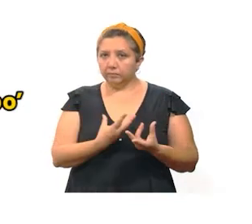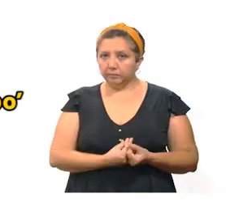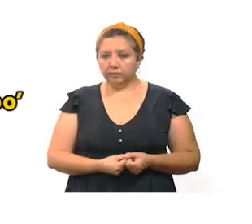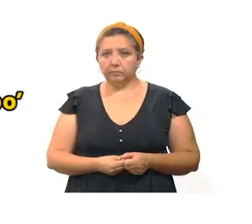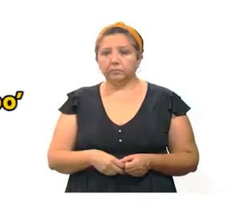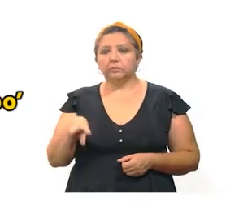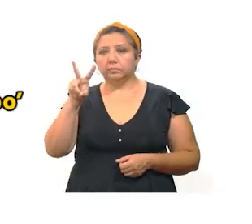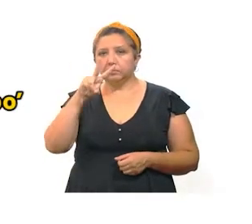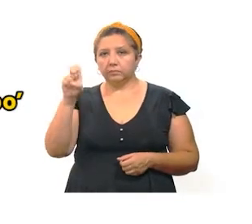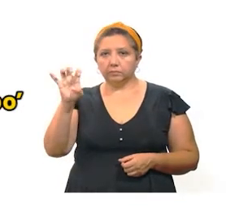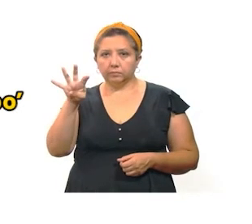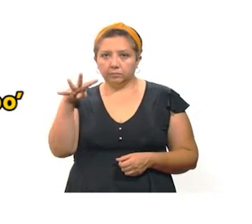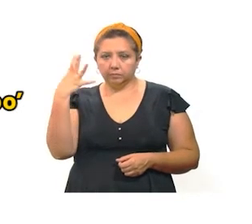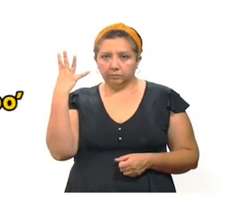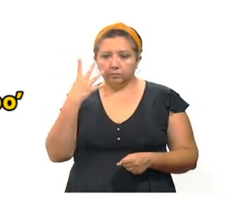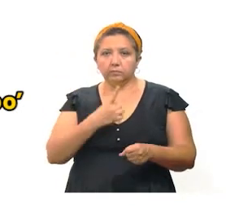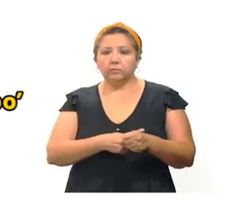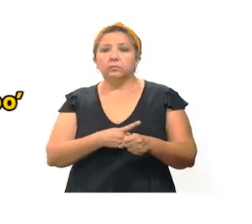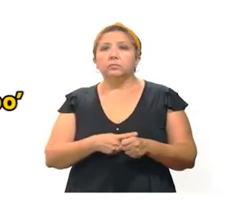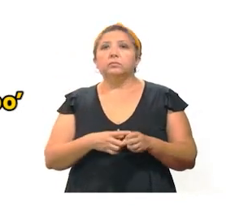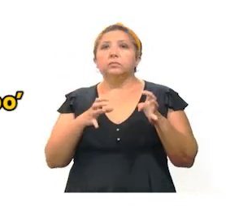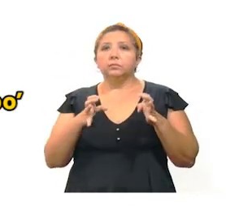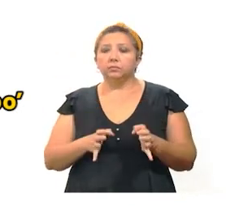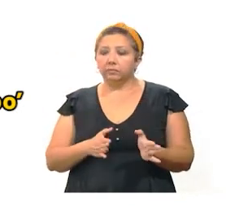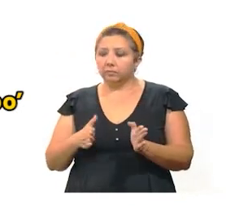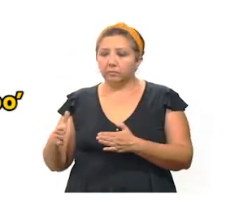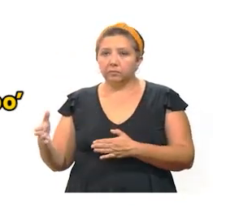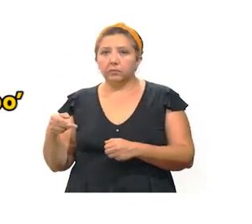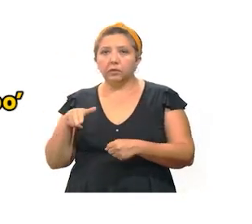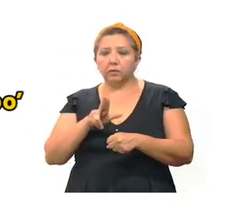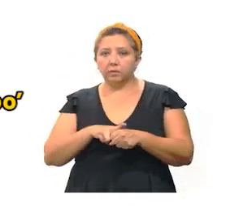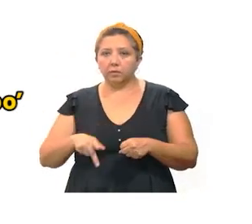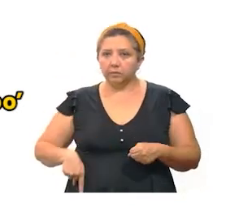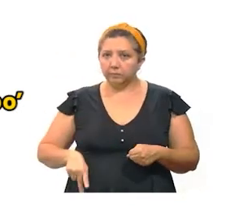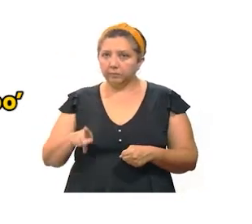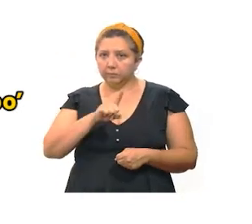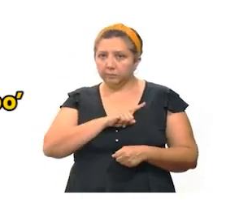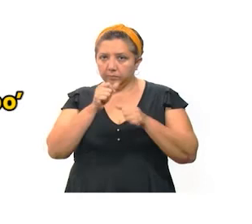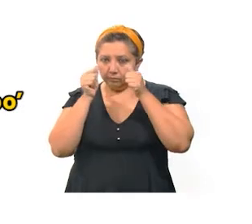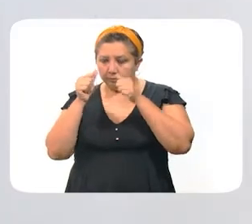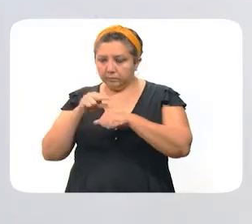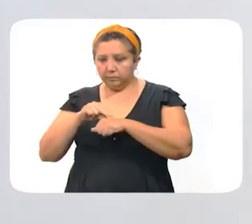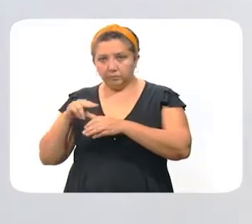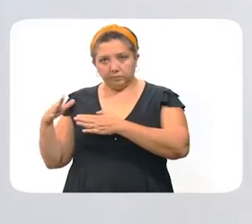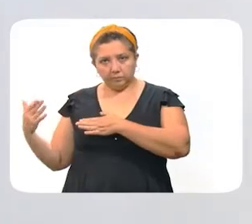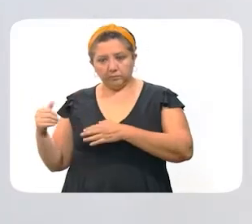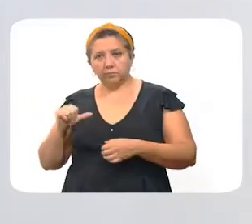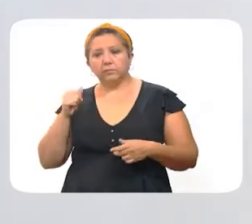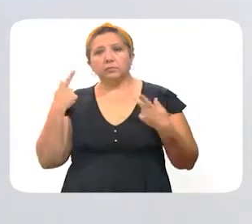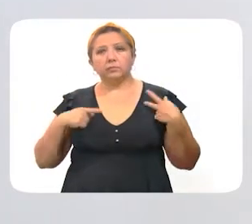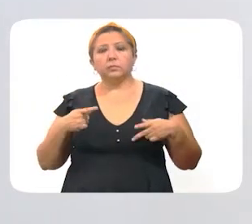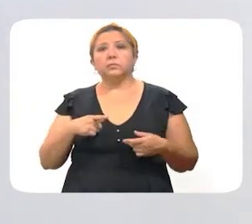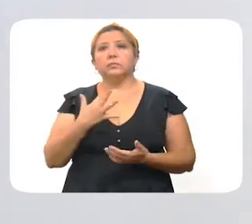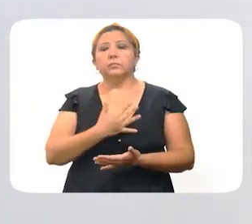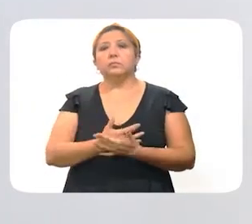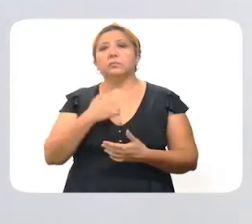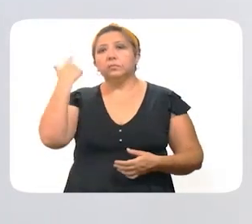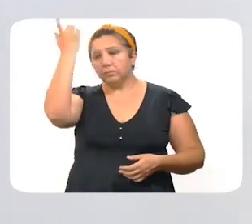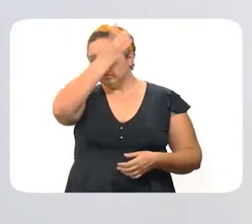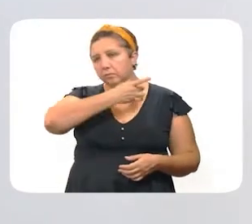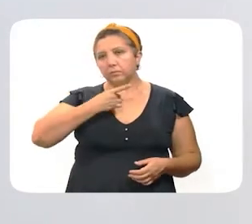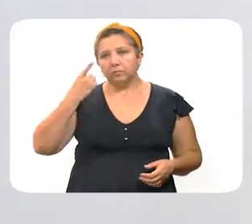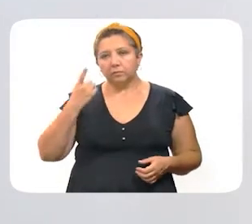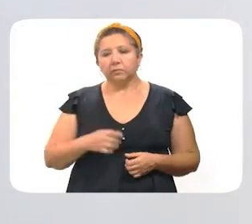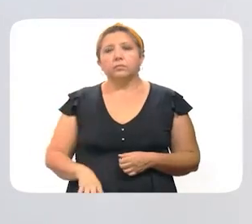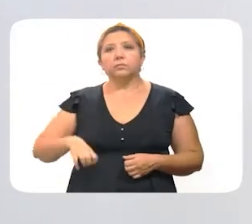mencionamos, 214 de los casos positivos están en hospitales públicos y en aislamiento total. Hay otros pacientes a la espera de